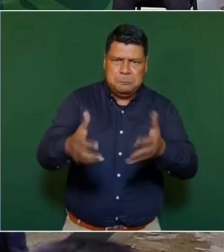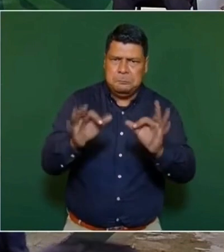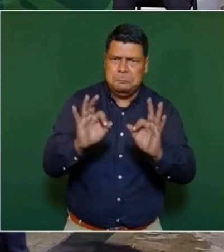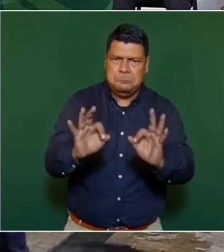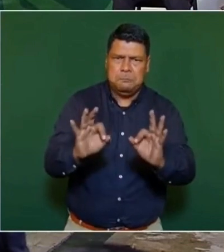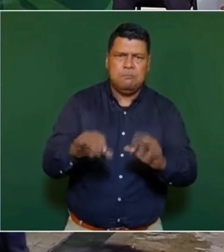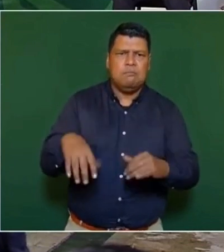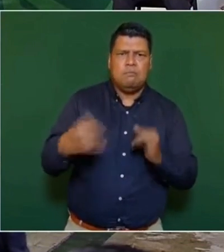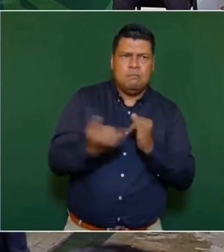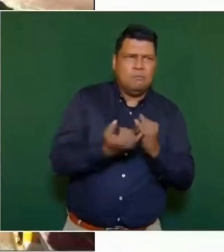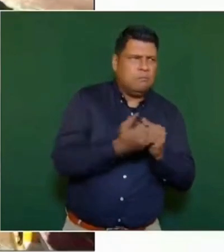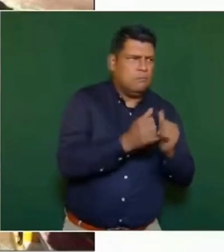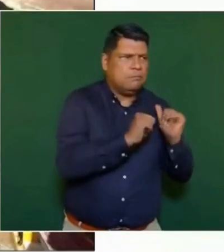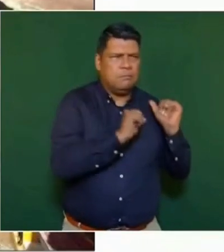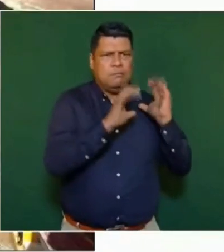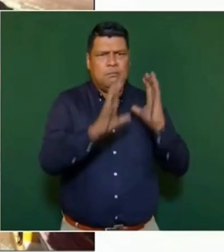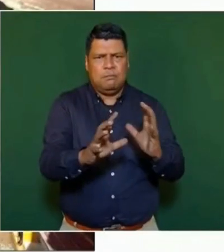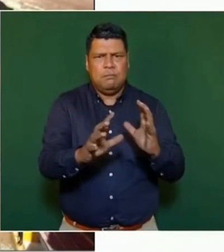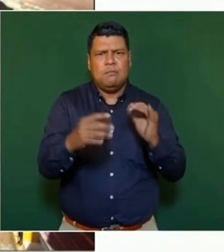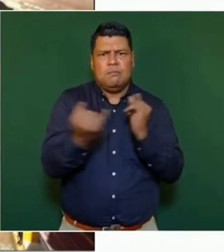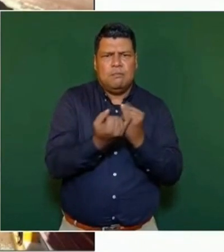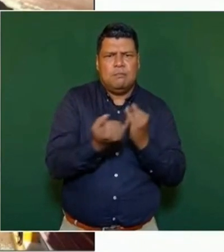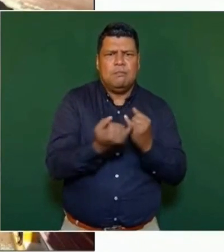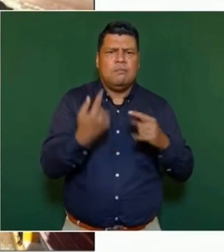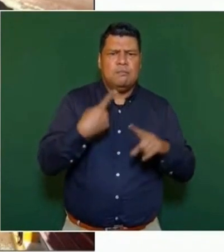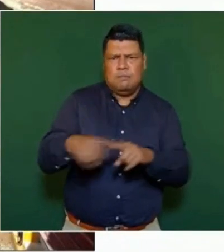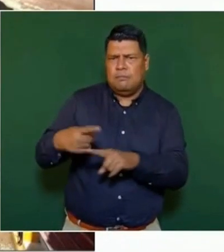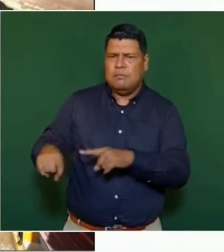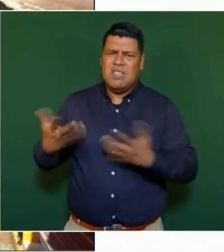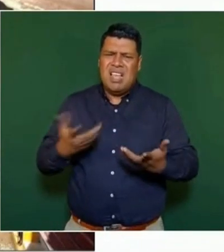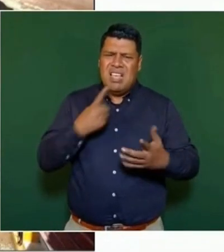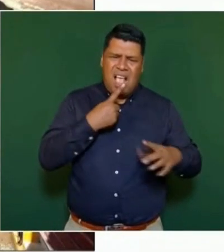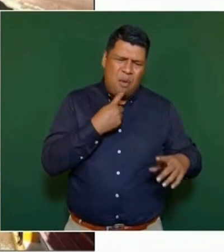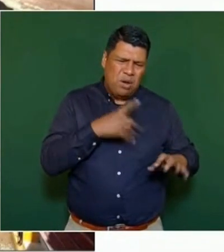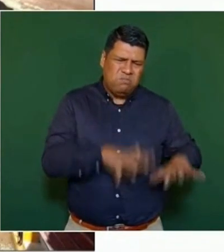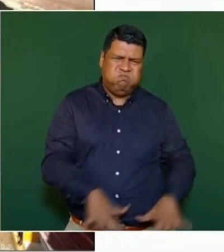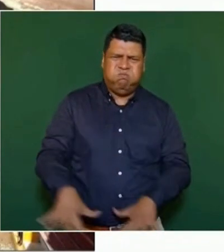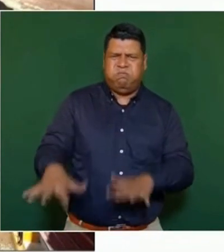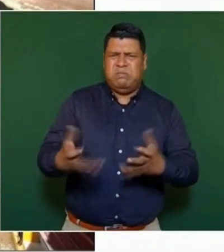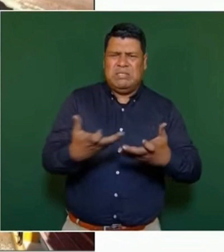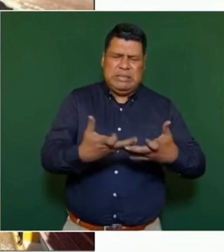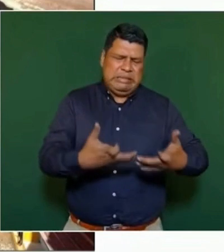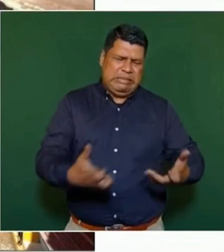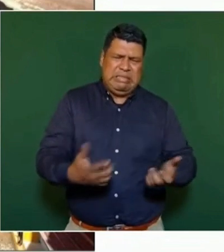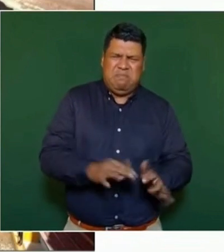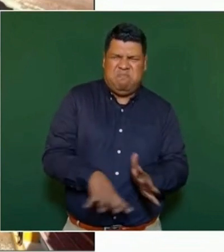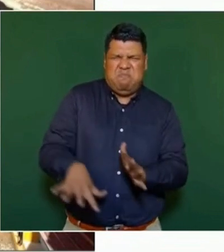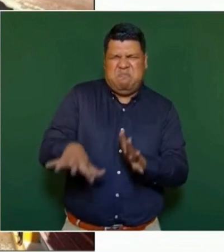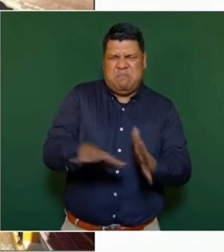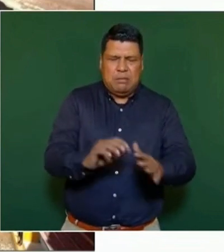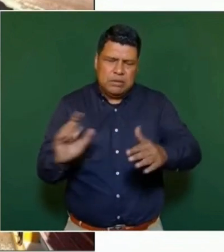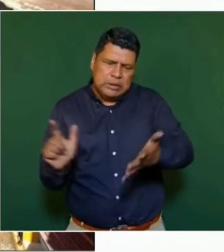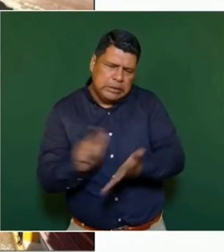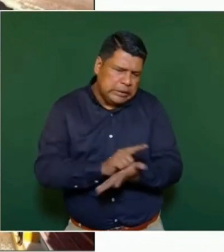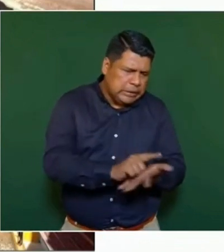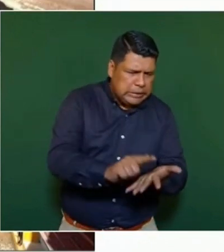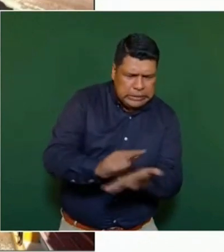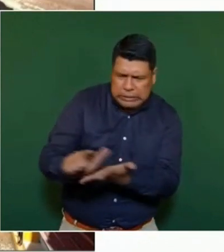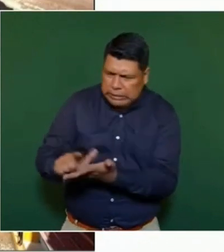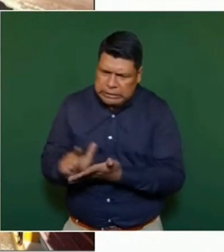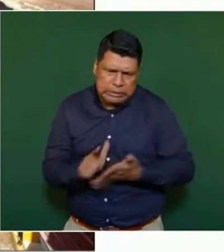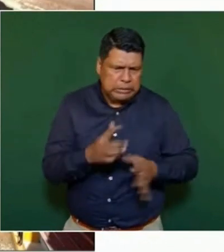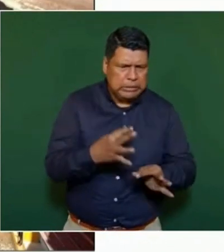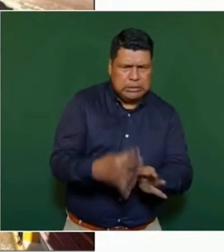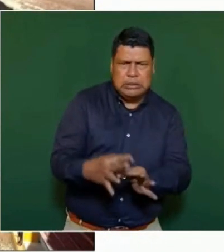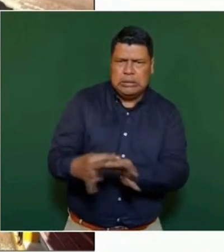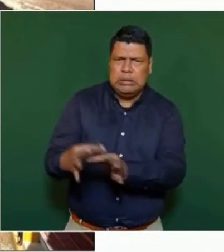mismo, remoción de lodos y la limpieza en las vialidades. La que sigue, por